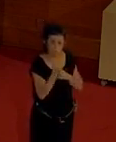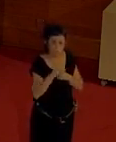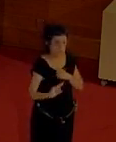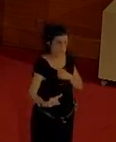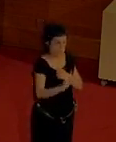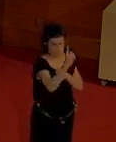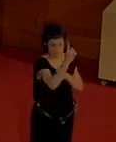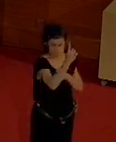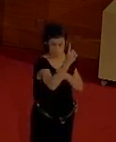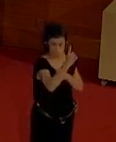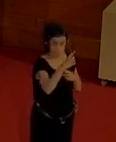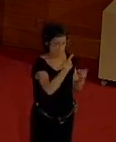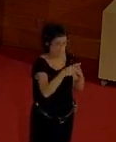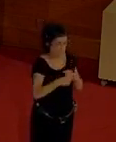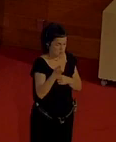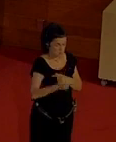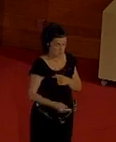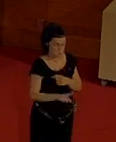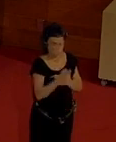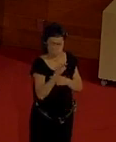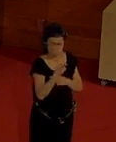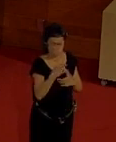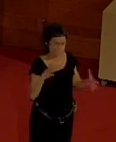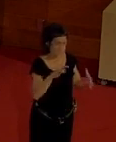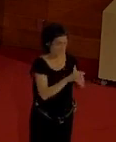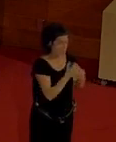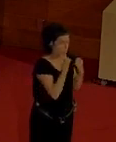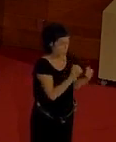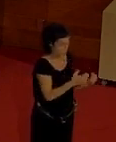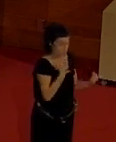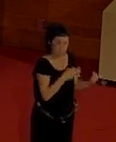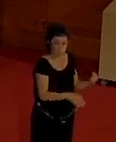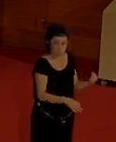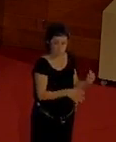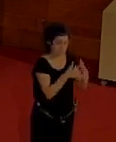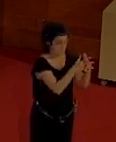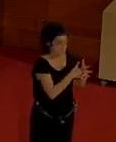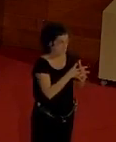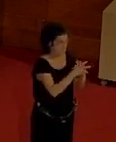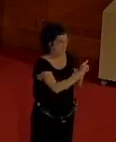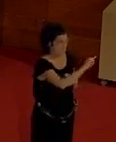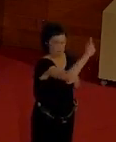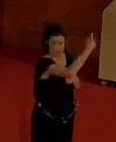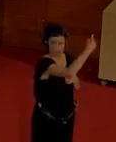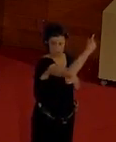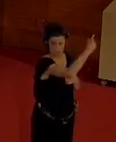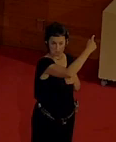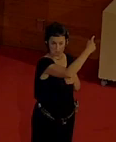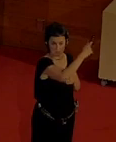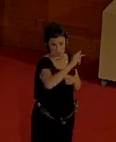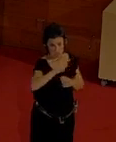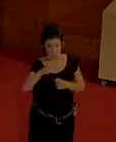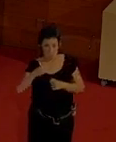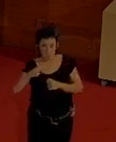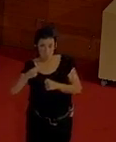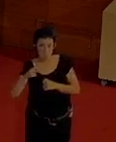más importantes que podemos asociar con la palabra poder Estados Unidos es el primero de la clase y luego vendrá china Pero